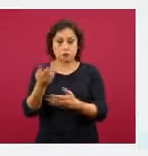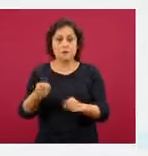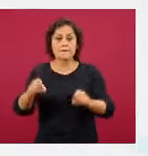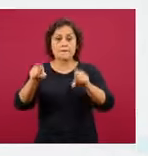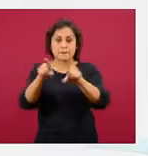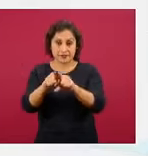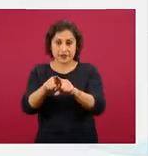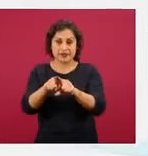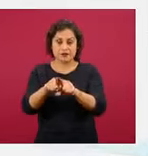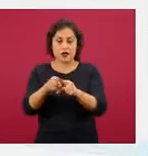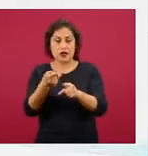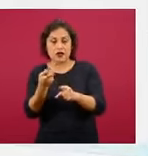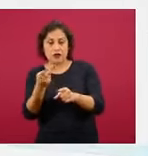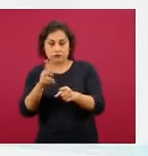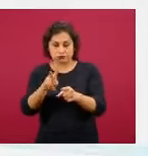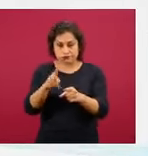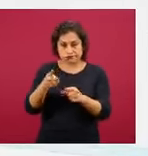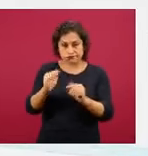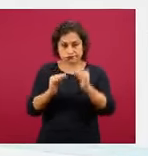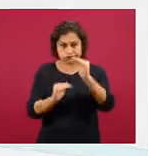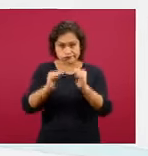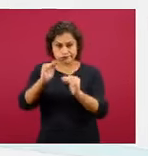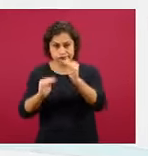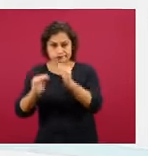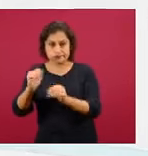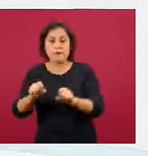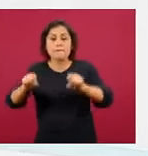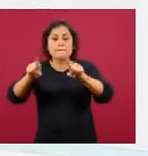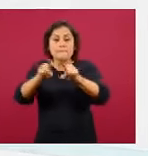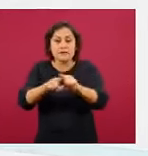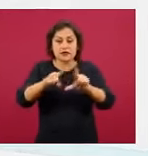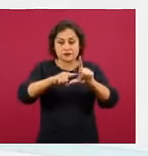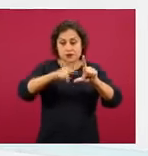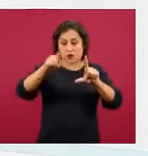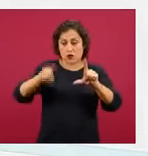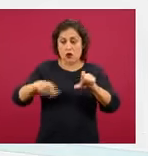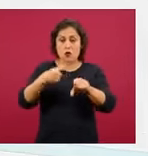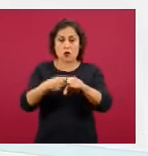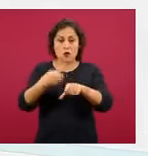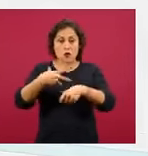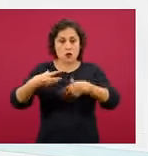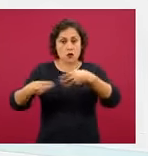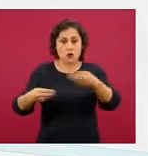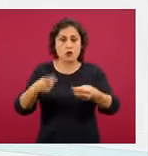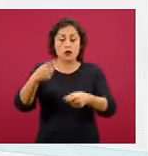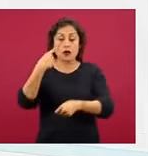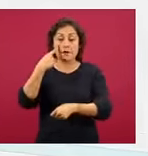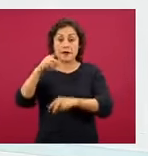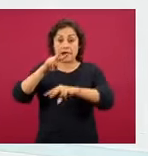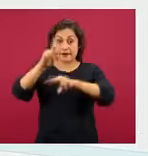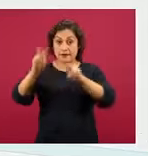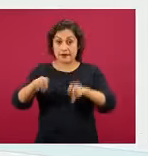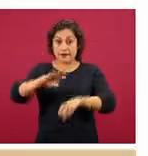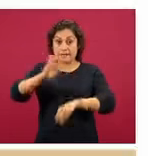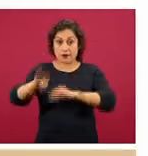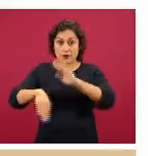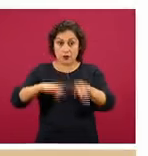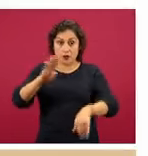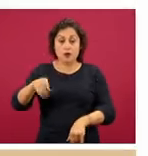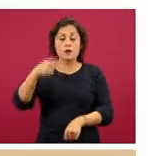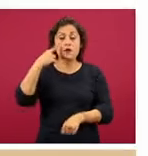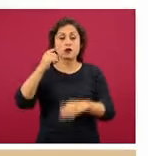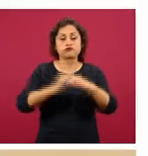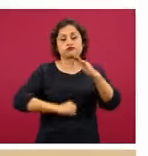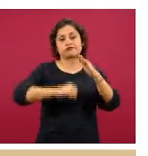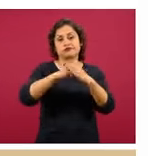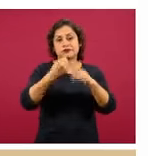medio bimodal, que también se presentó en la curva epidémica, también lo vemos en el exceso de mortalidad, con un pico en la semana 20 y después